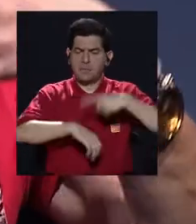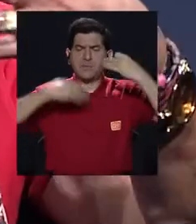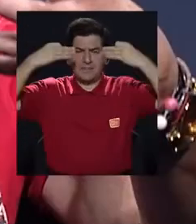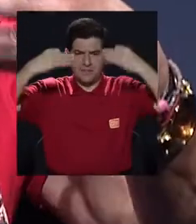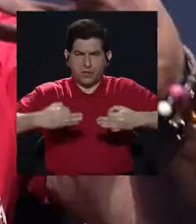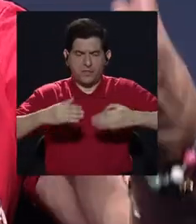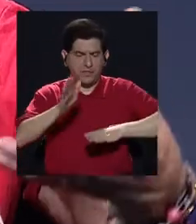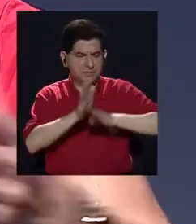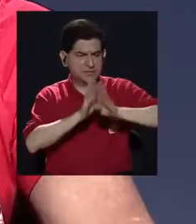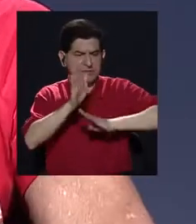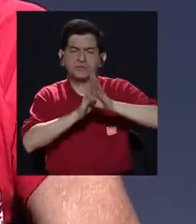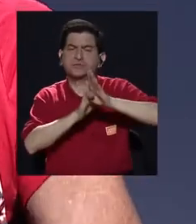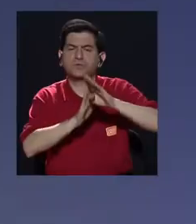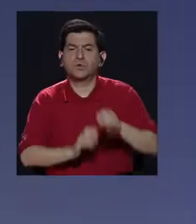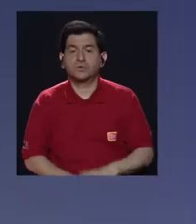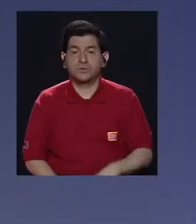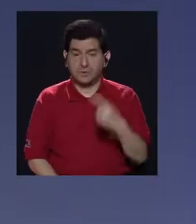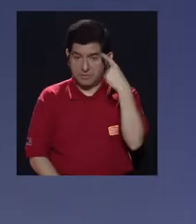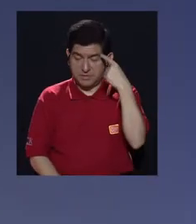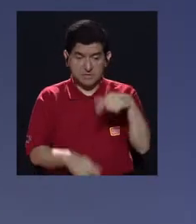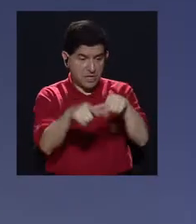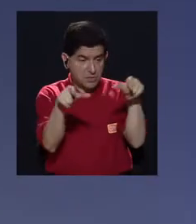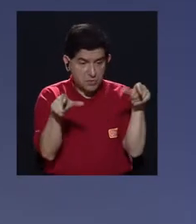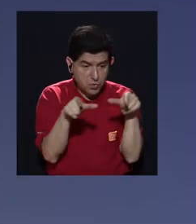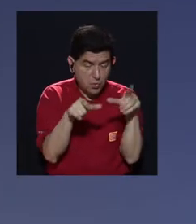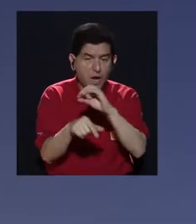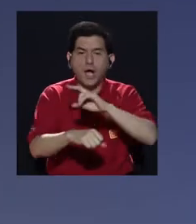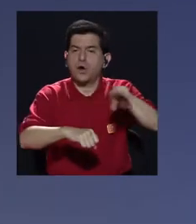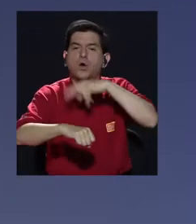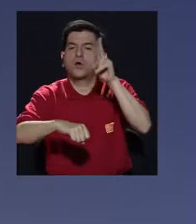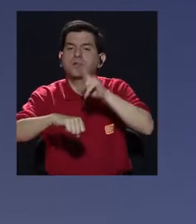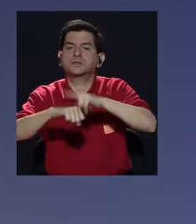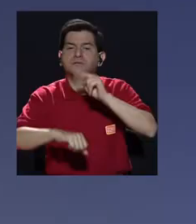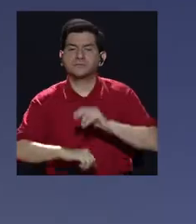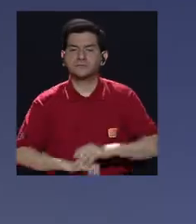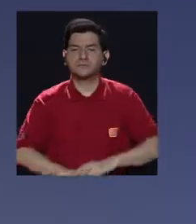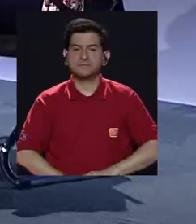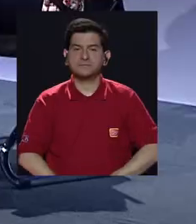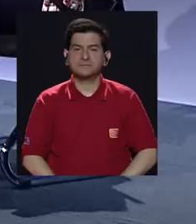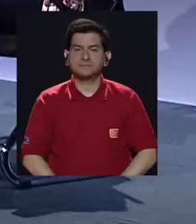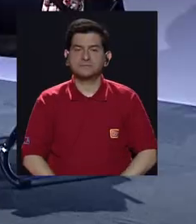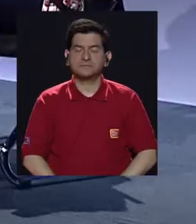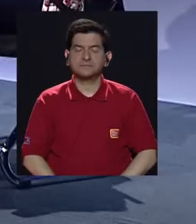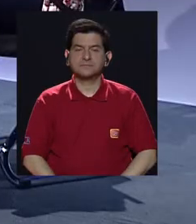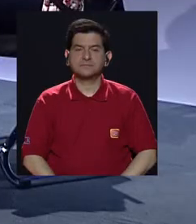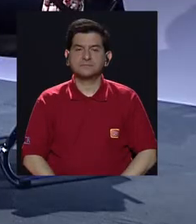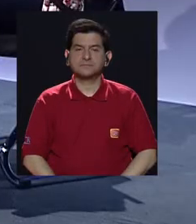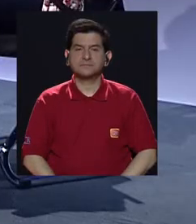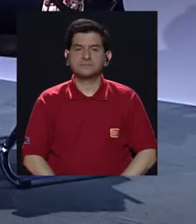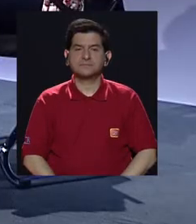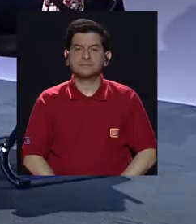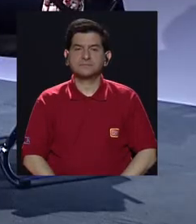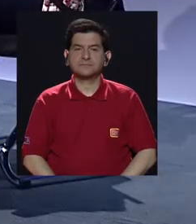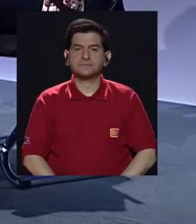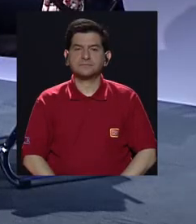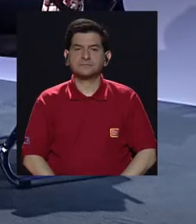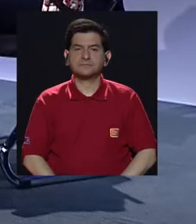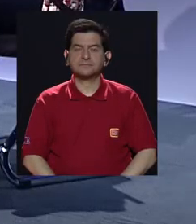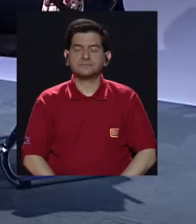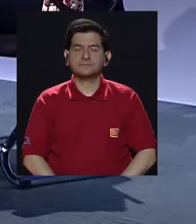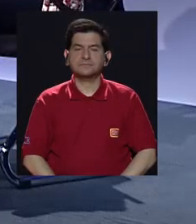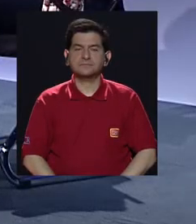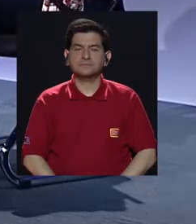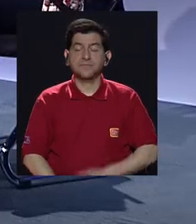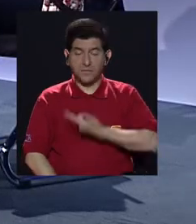la toma de decisiones del desarrollo tanto a nivel local como a nivel nacional eso sí y